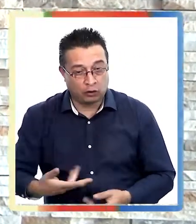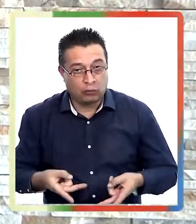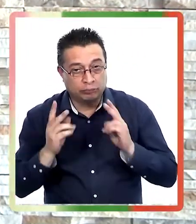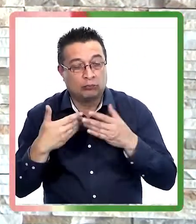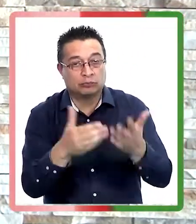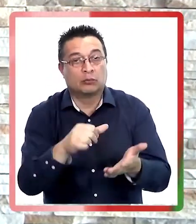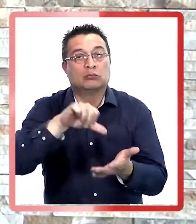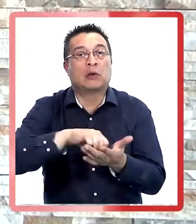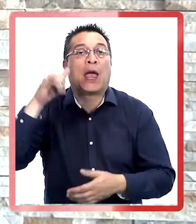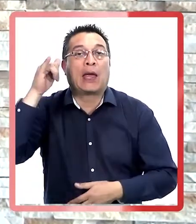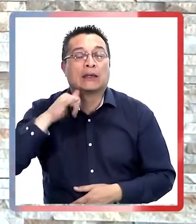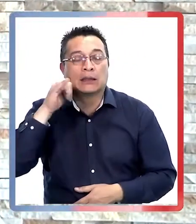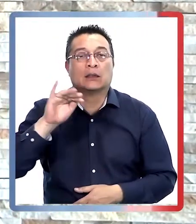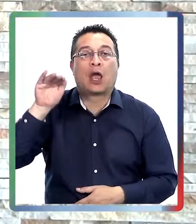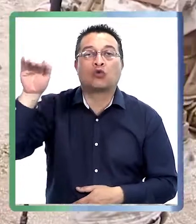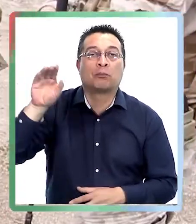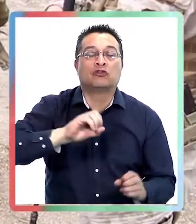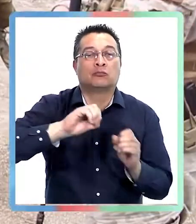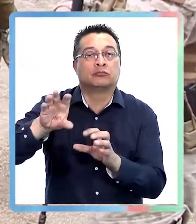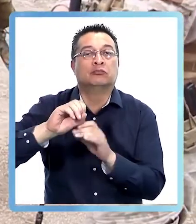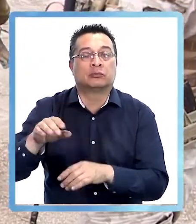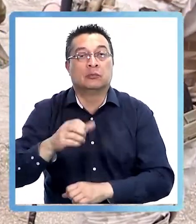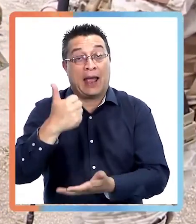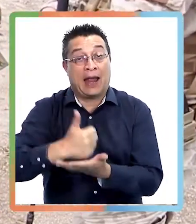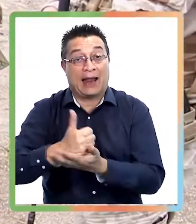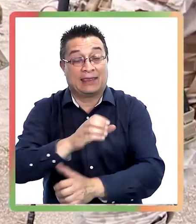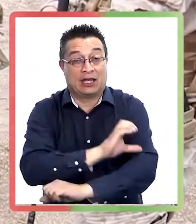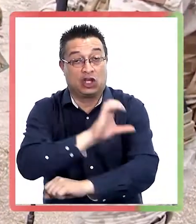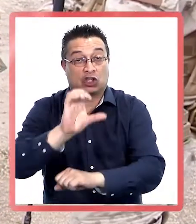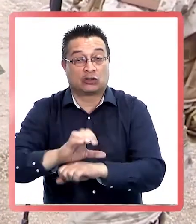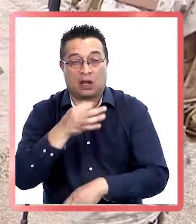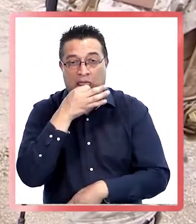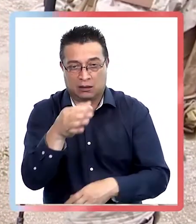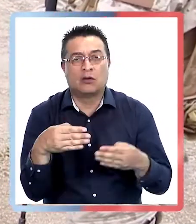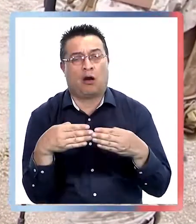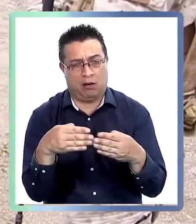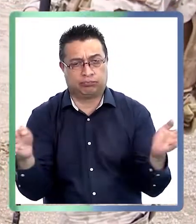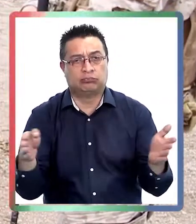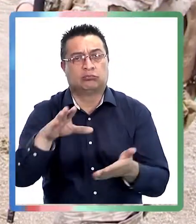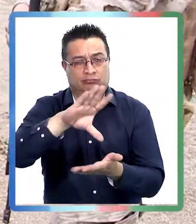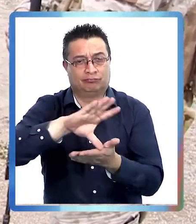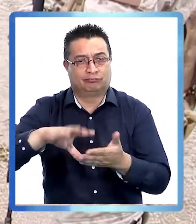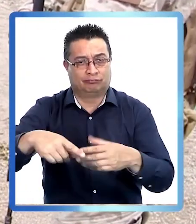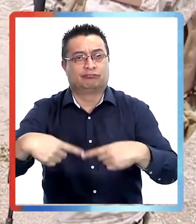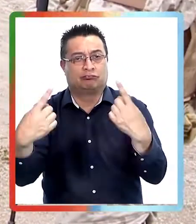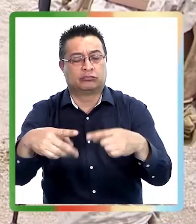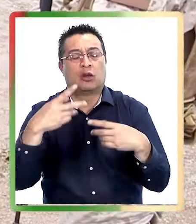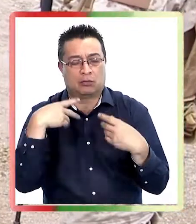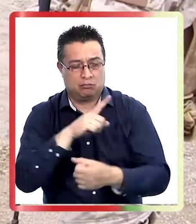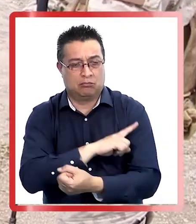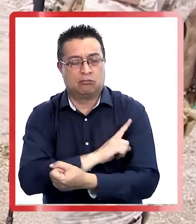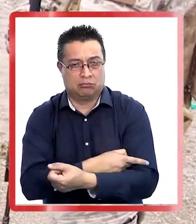gobierno a las ciudades de Iquique y Alto Hospicio. El alcalde de Colchane propuso abrir el complejo fronterizo y fortalecer